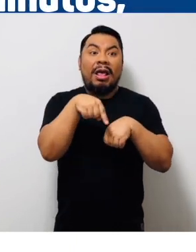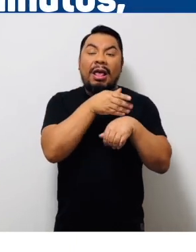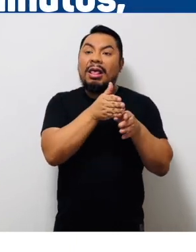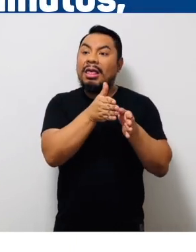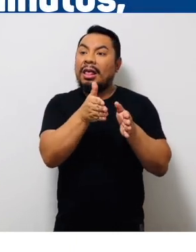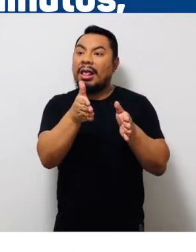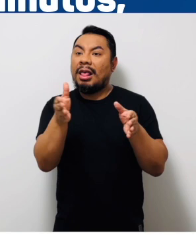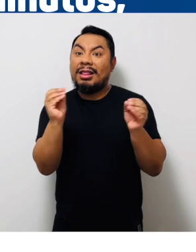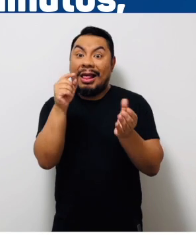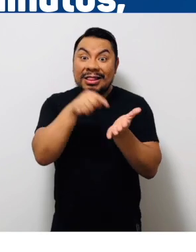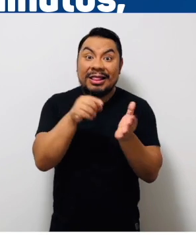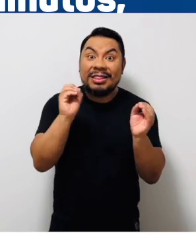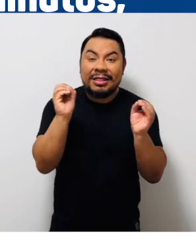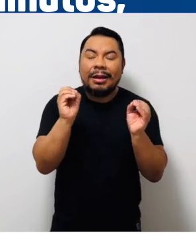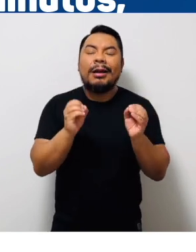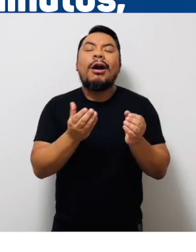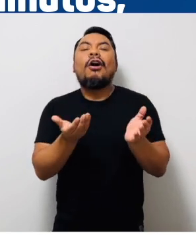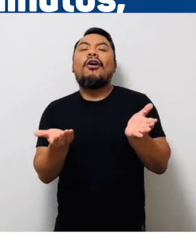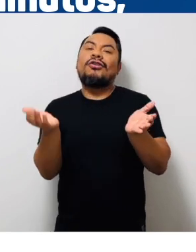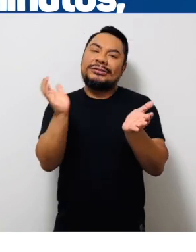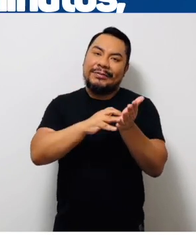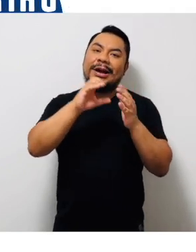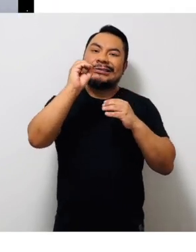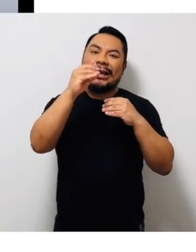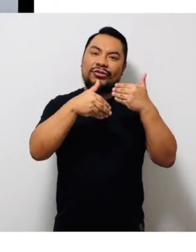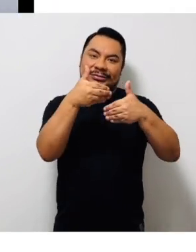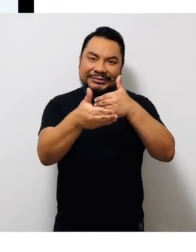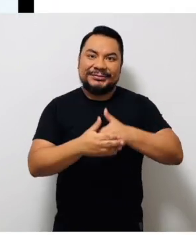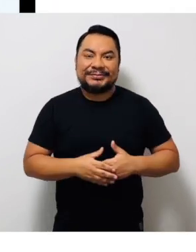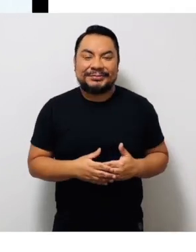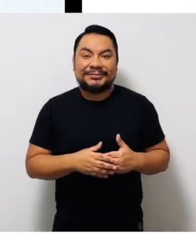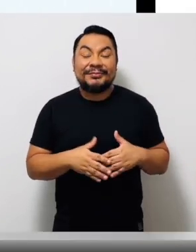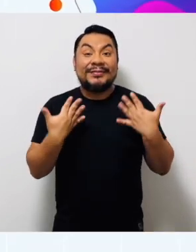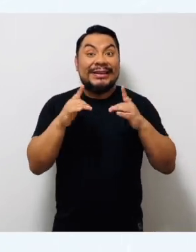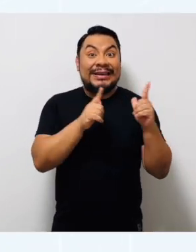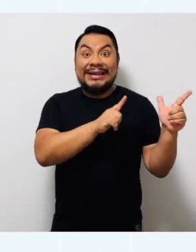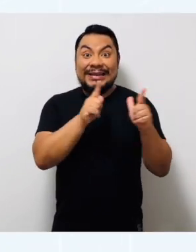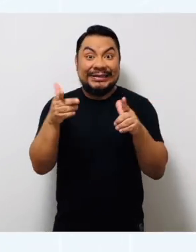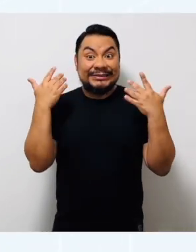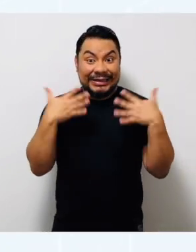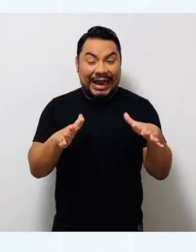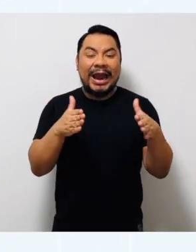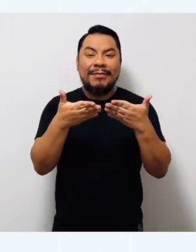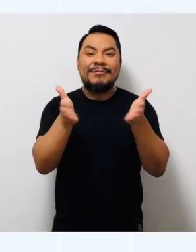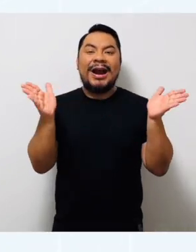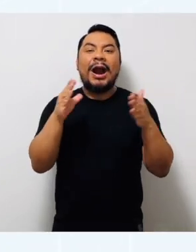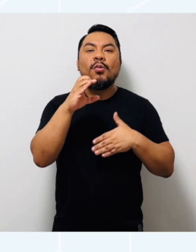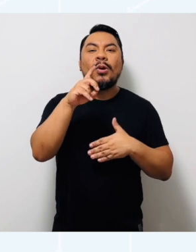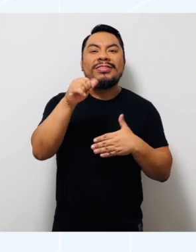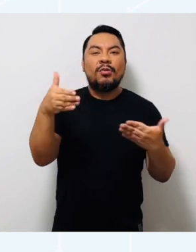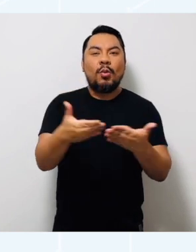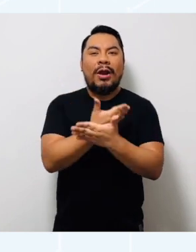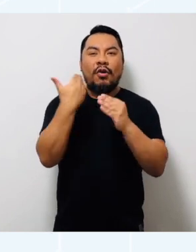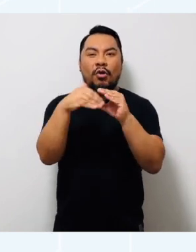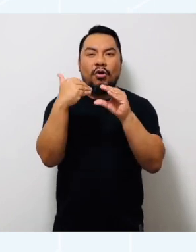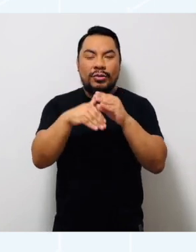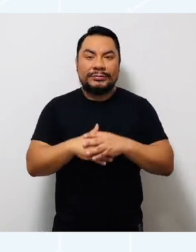Si no lo verificas en ese tiempo, deberás repetir el proceso. Listo, tu cuenta ya está